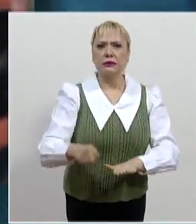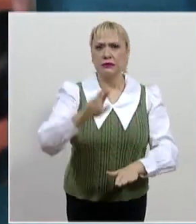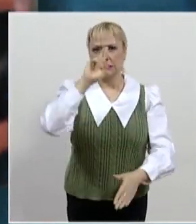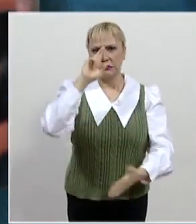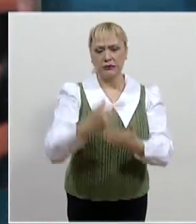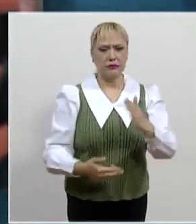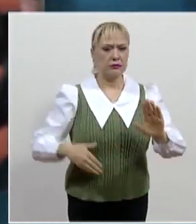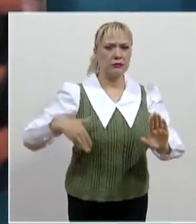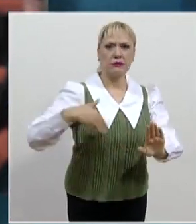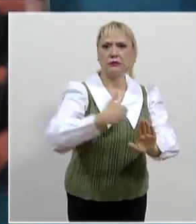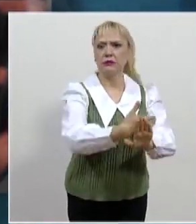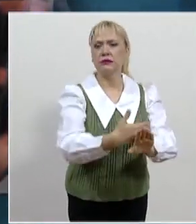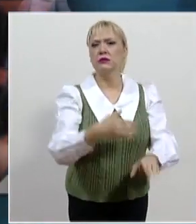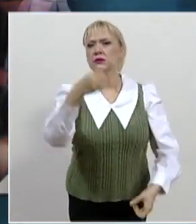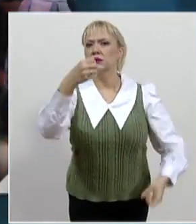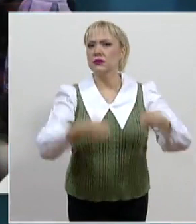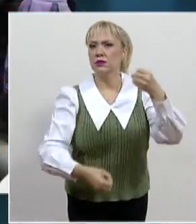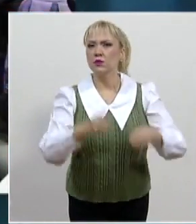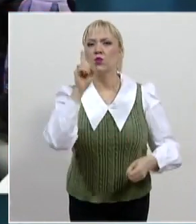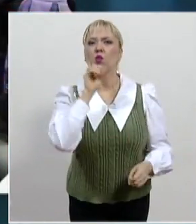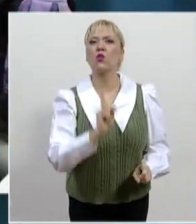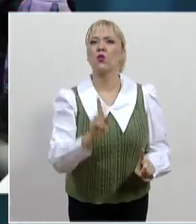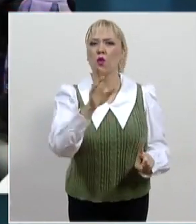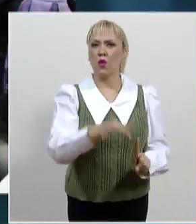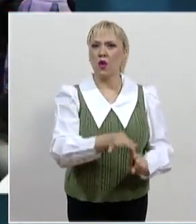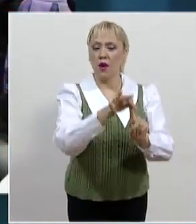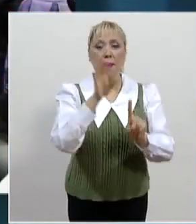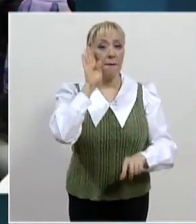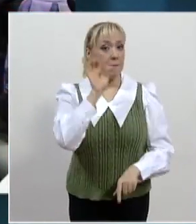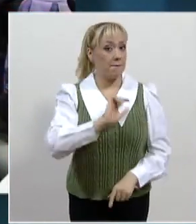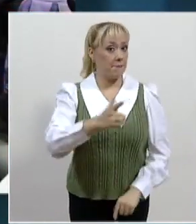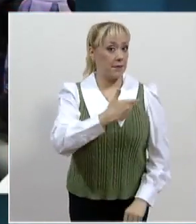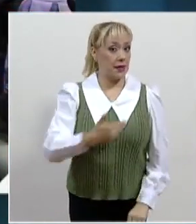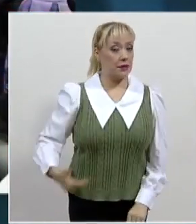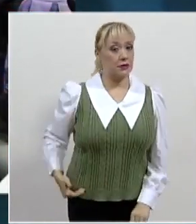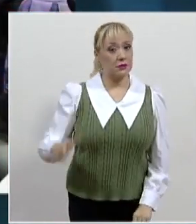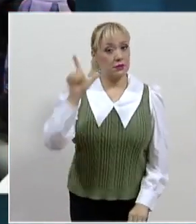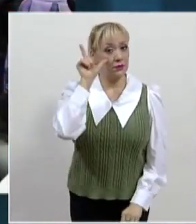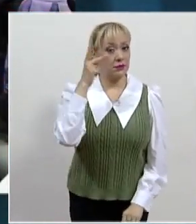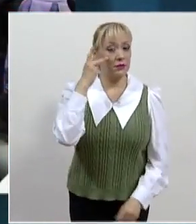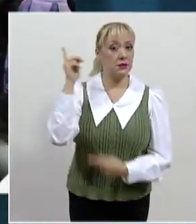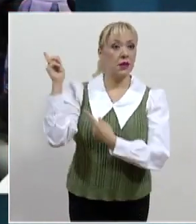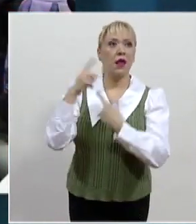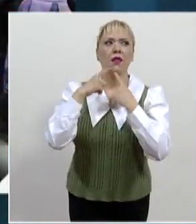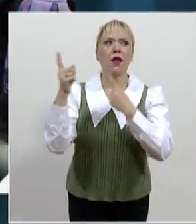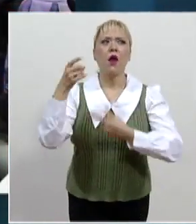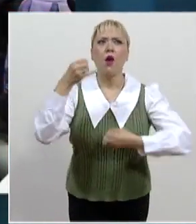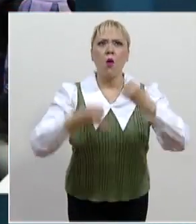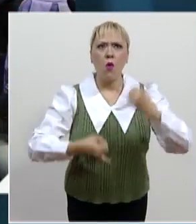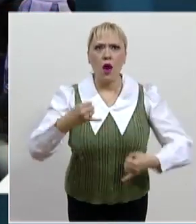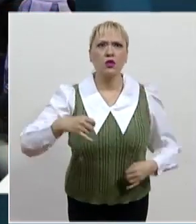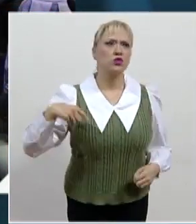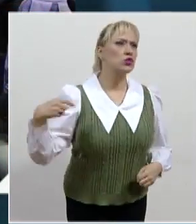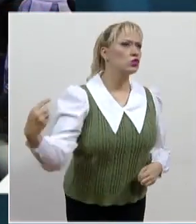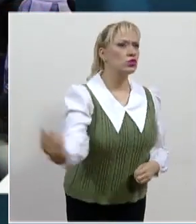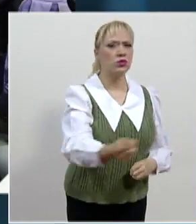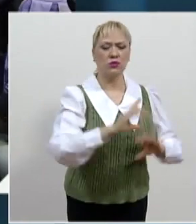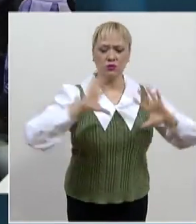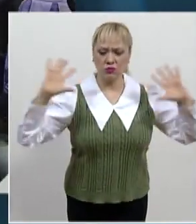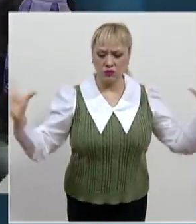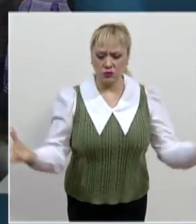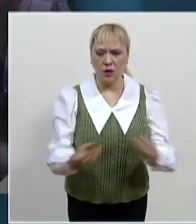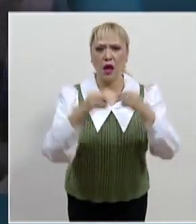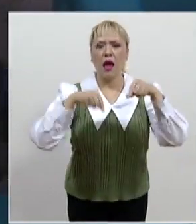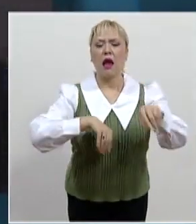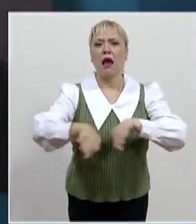el proceso judicial, la ministra presidenta Norma Lucía Piña afirmó que las juezas, los jueces y personas que integramos los